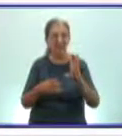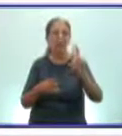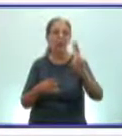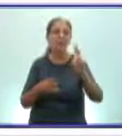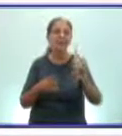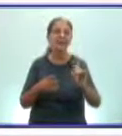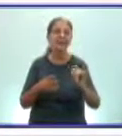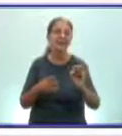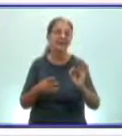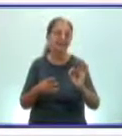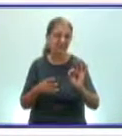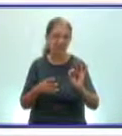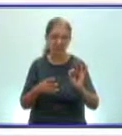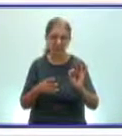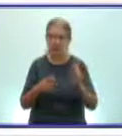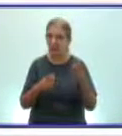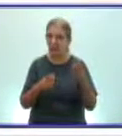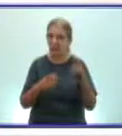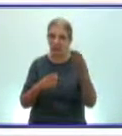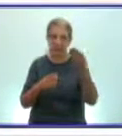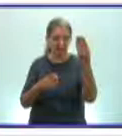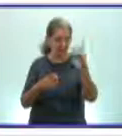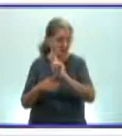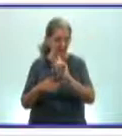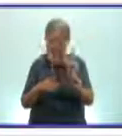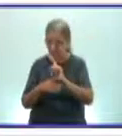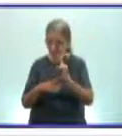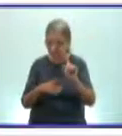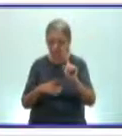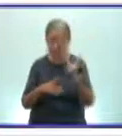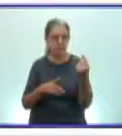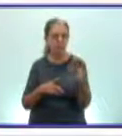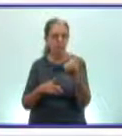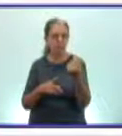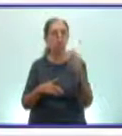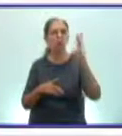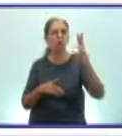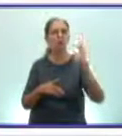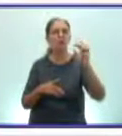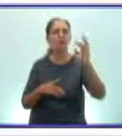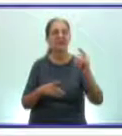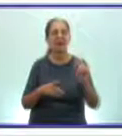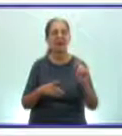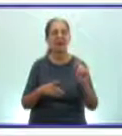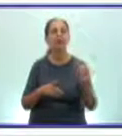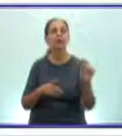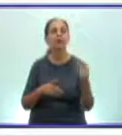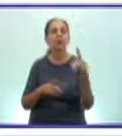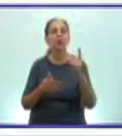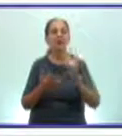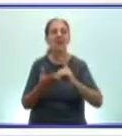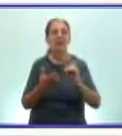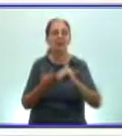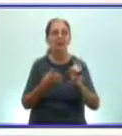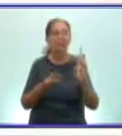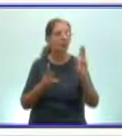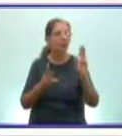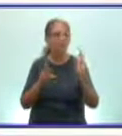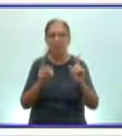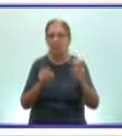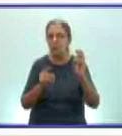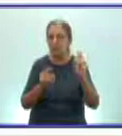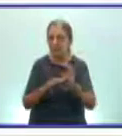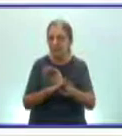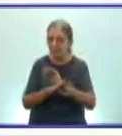Cuantitativa. Correcto, los datos se identifican con valores numéricos. Es única. Toma en